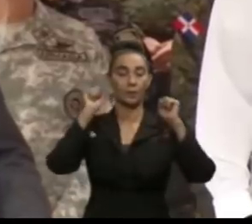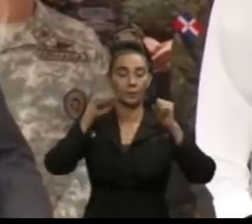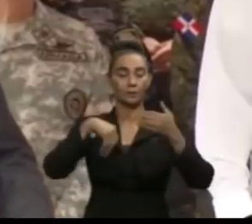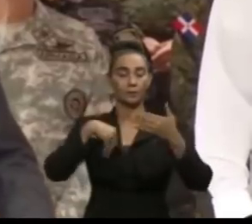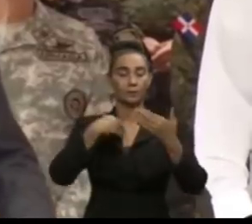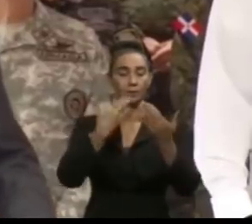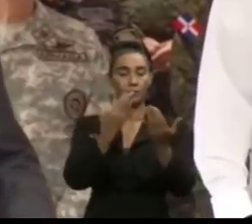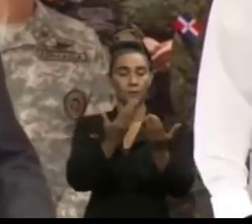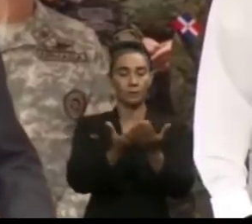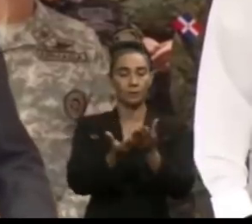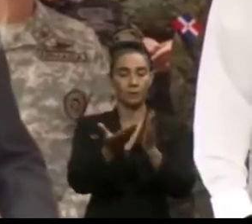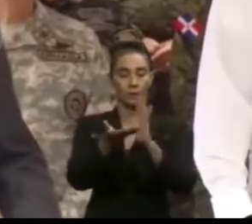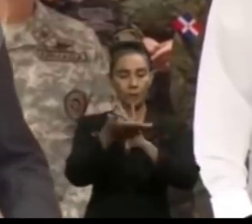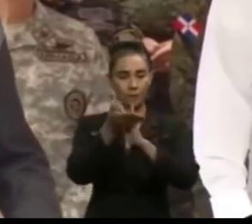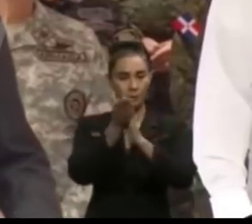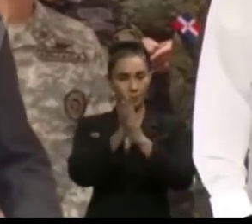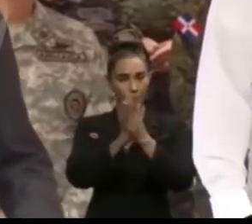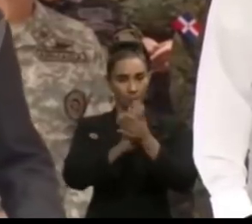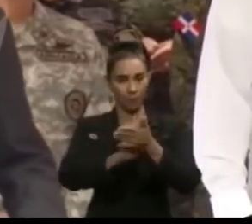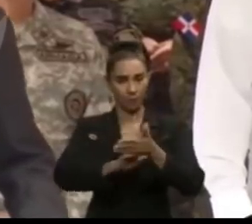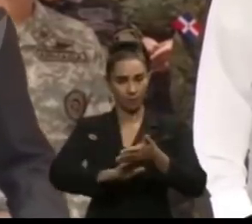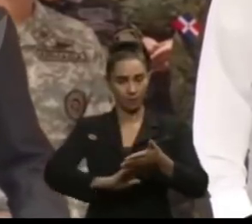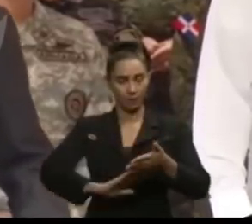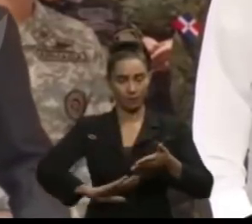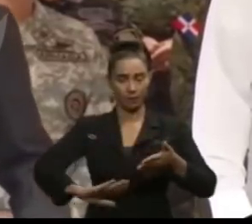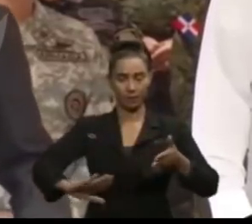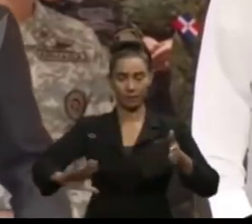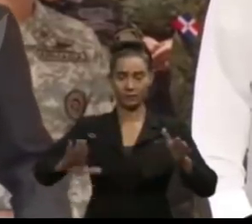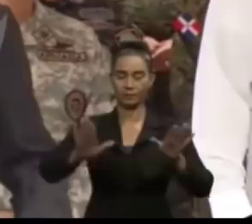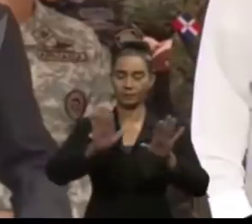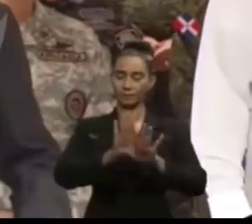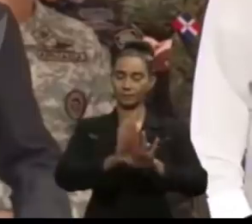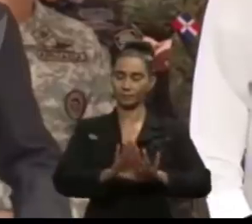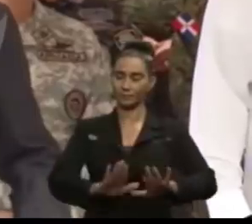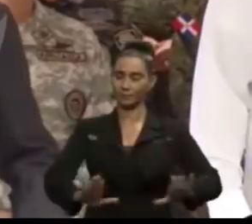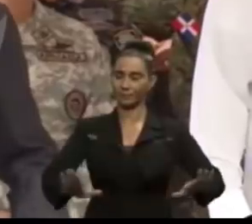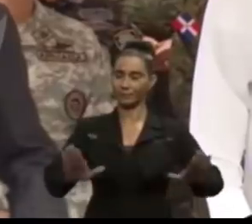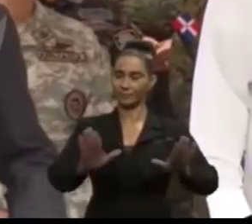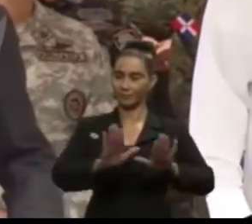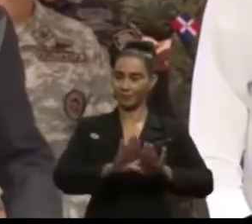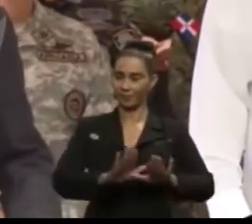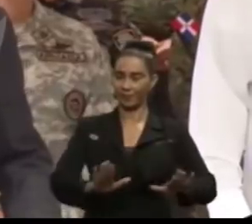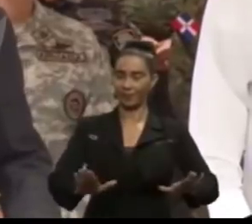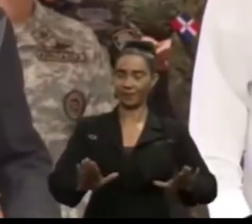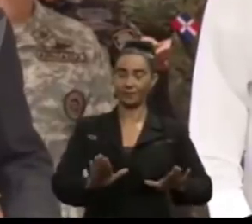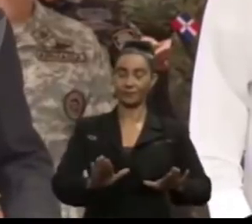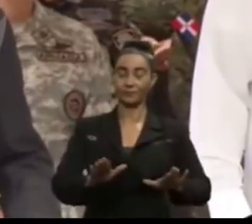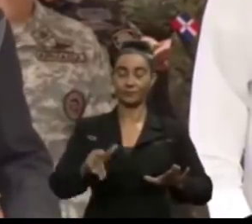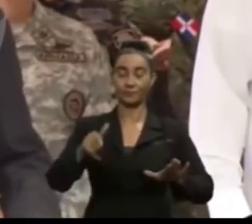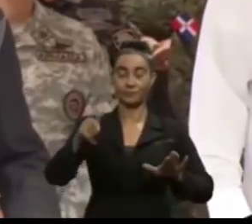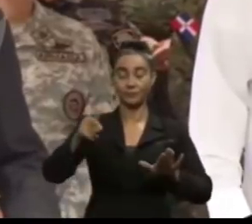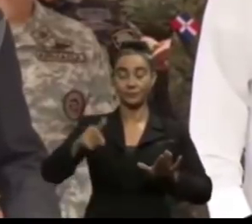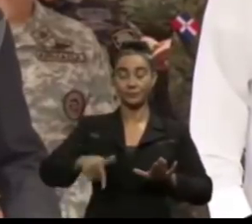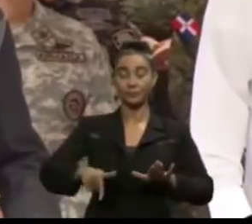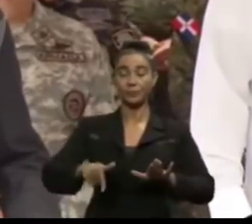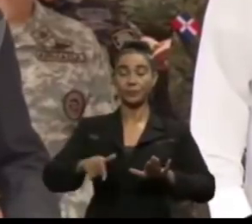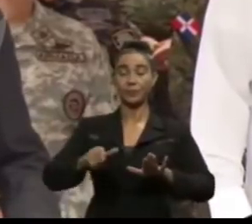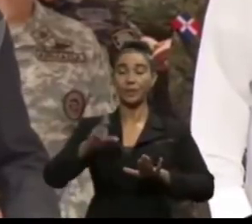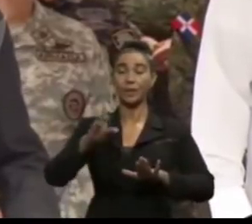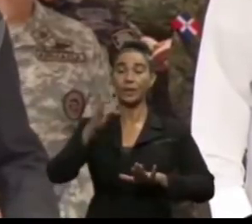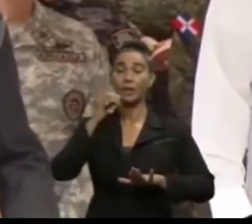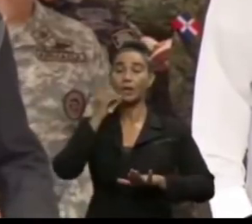país. Entienden que a los antisociales hay que tratarlos con manos duras y no demostrarle medio en